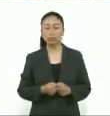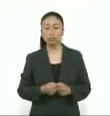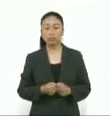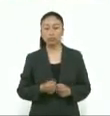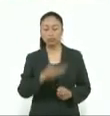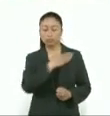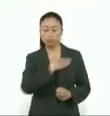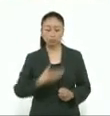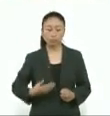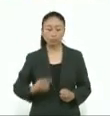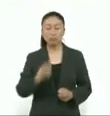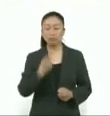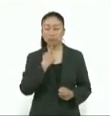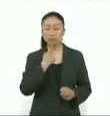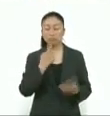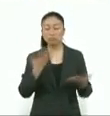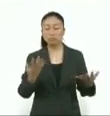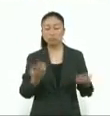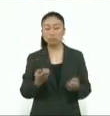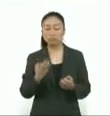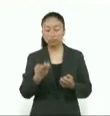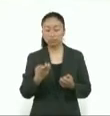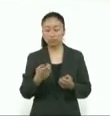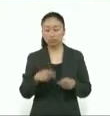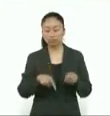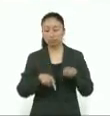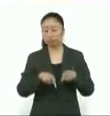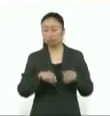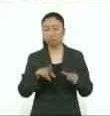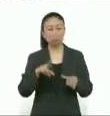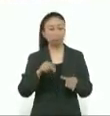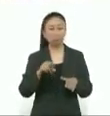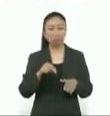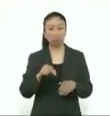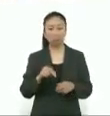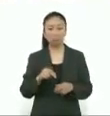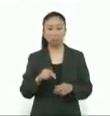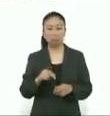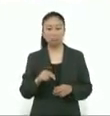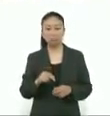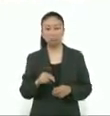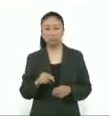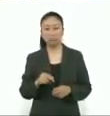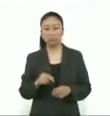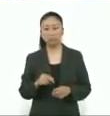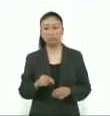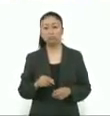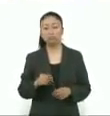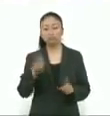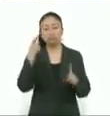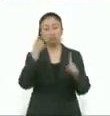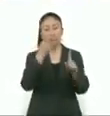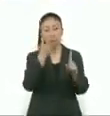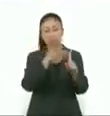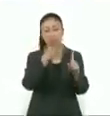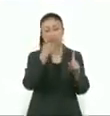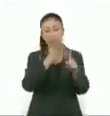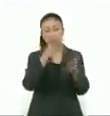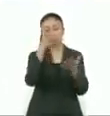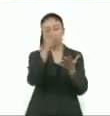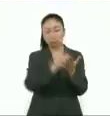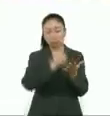no tiene reversa, no son logros efímeros. quedarán sembrados